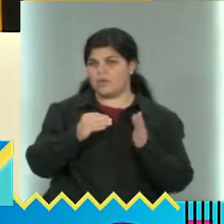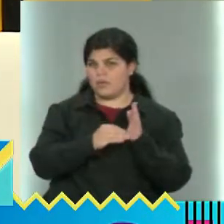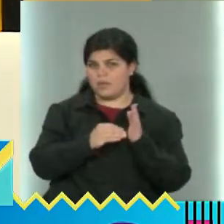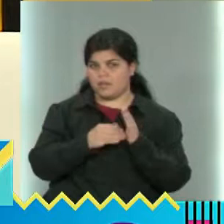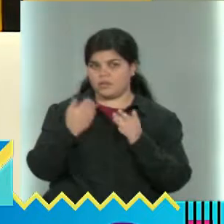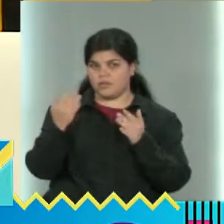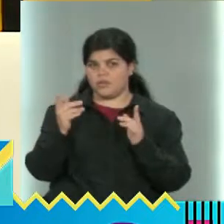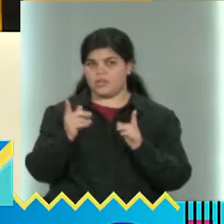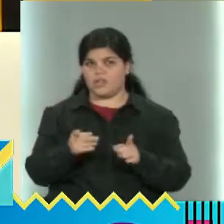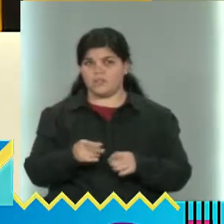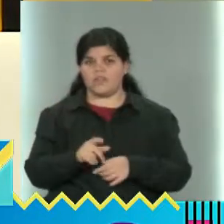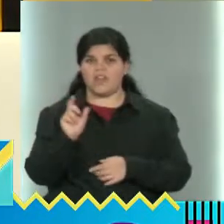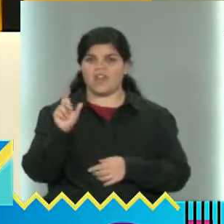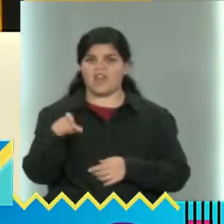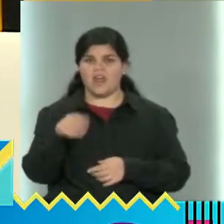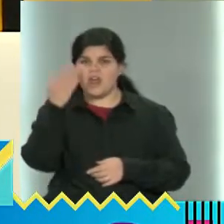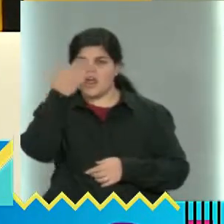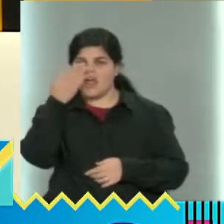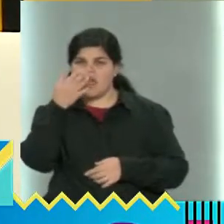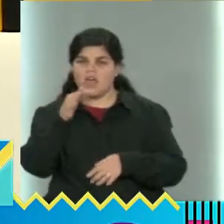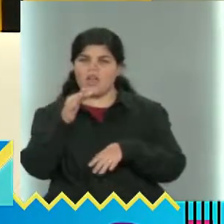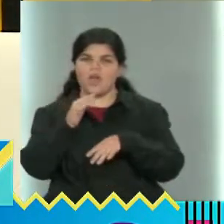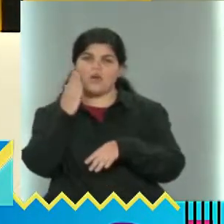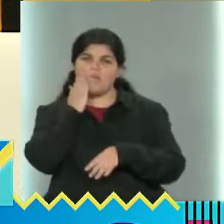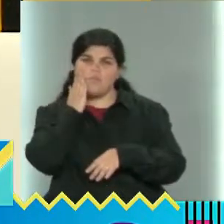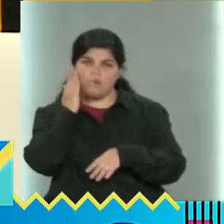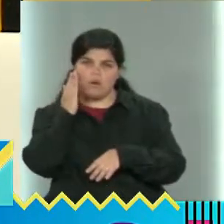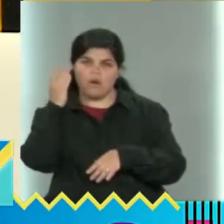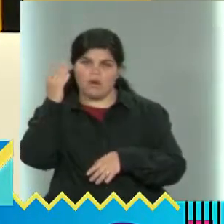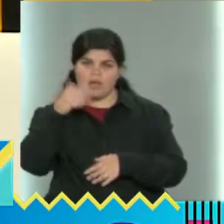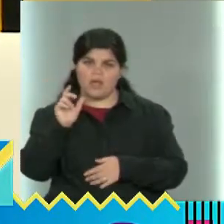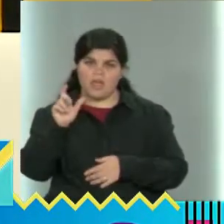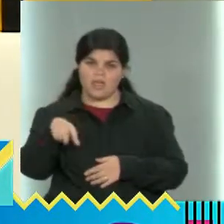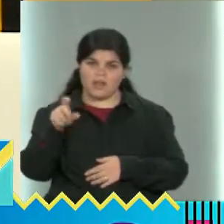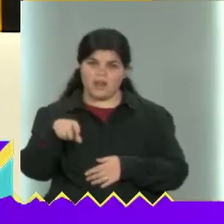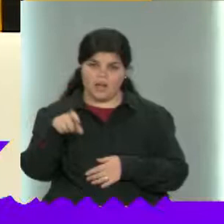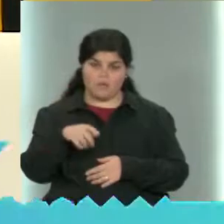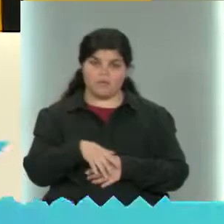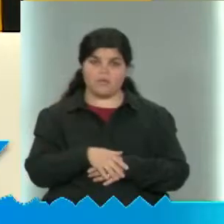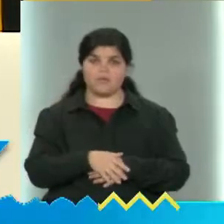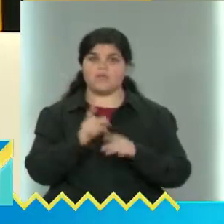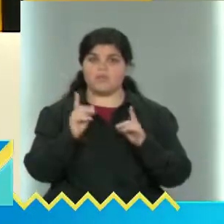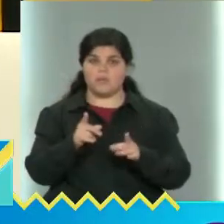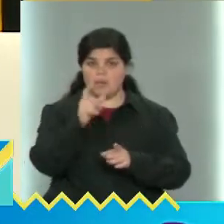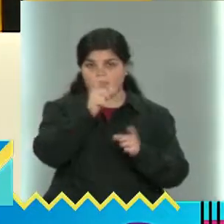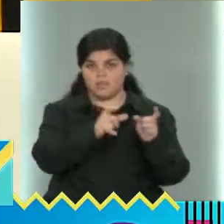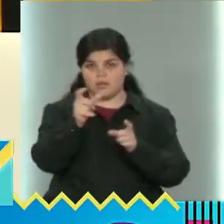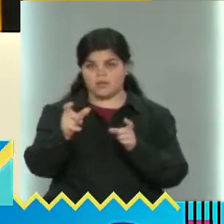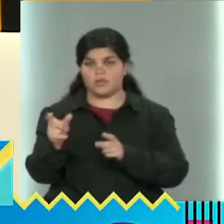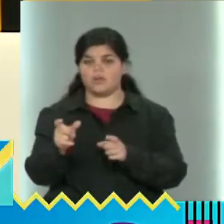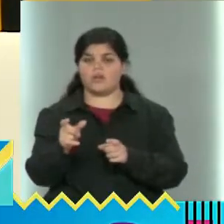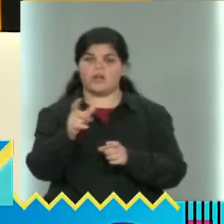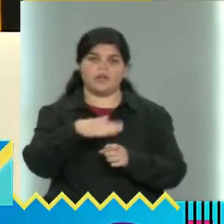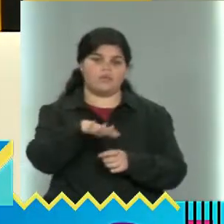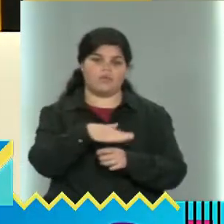es un negrito esclavo que uno trabaja con él. y aparecen los personajes de la época, la situación política